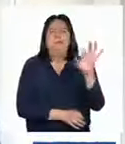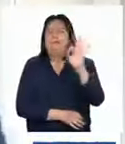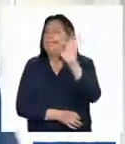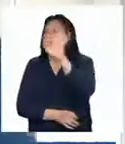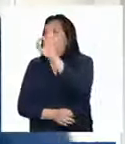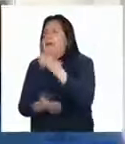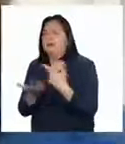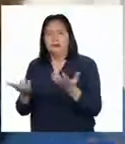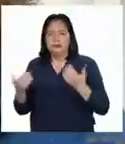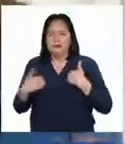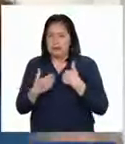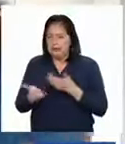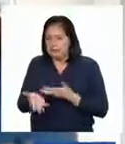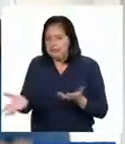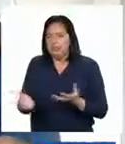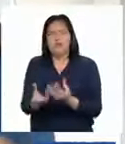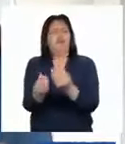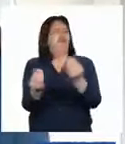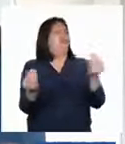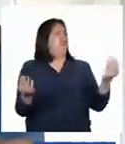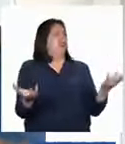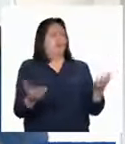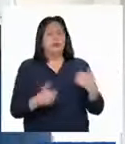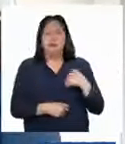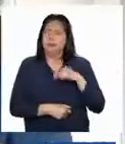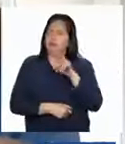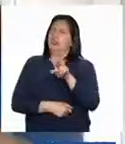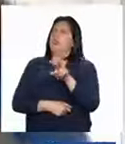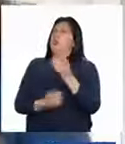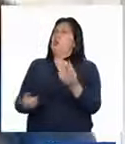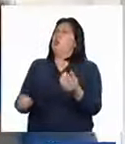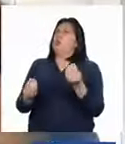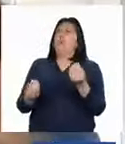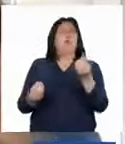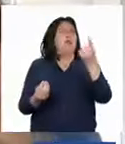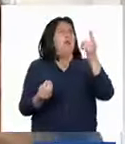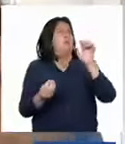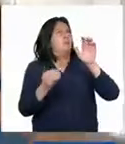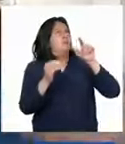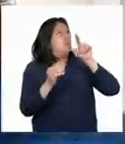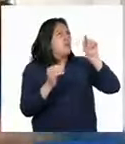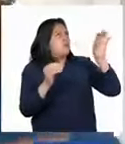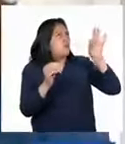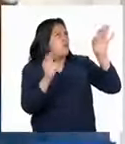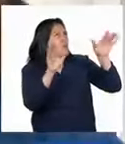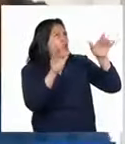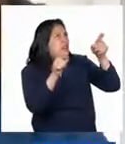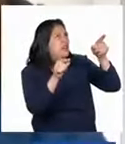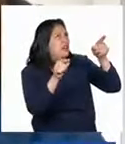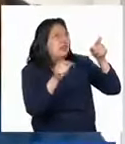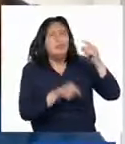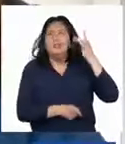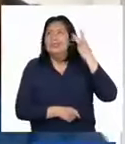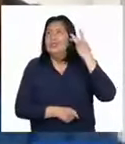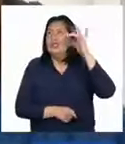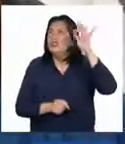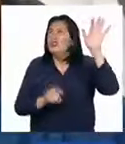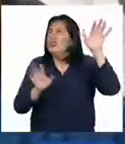insectos, los animales. Tantas cosas que uno dice, caray, ¿y eso vuela? ¿El sonido